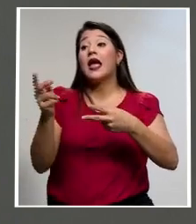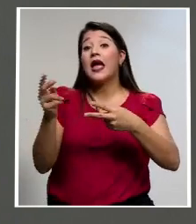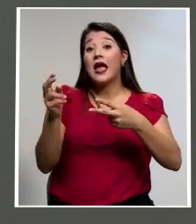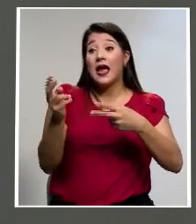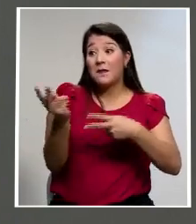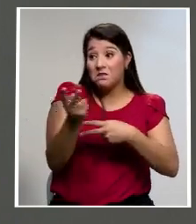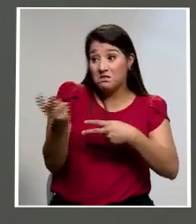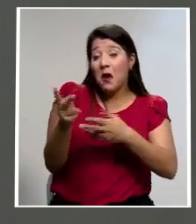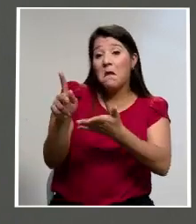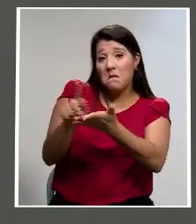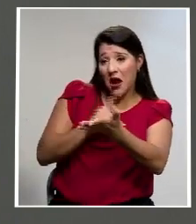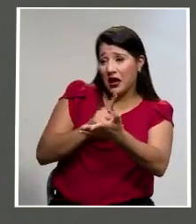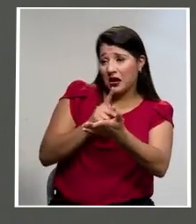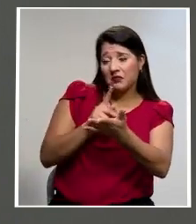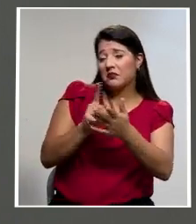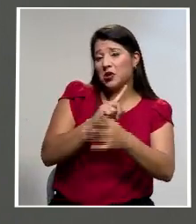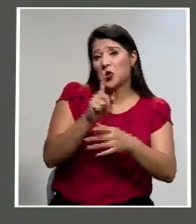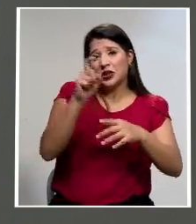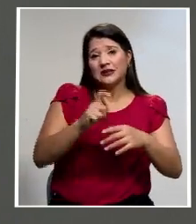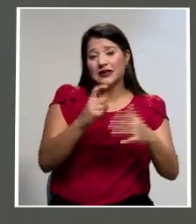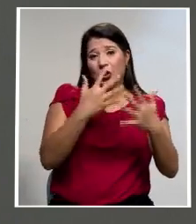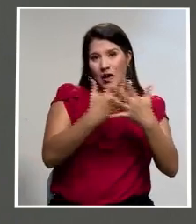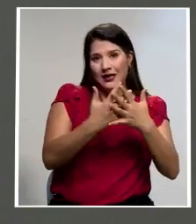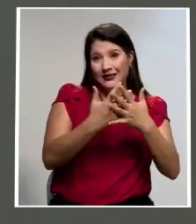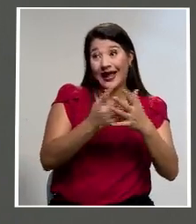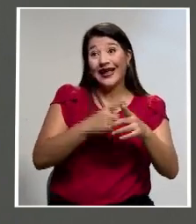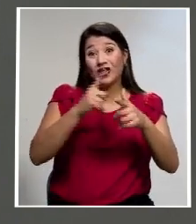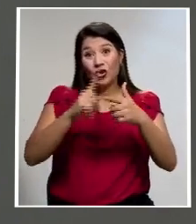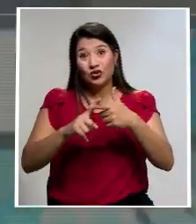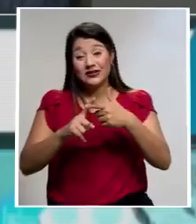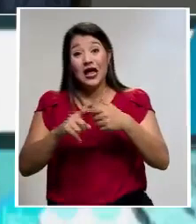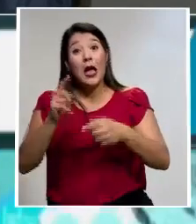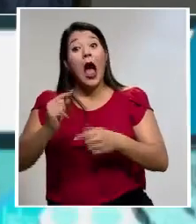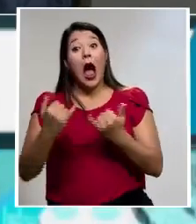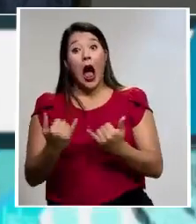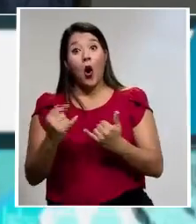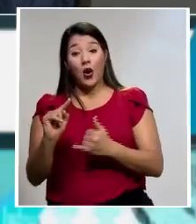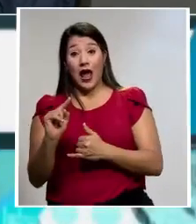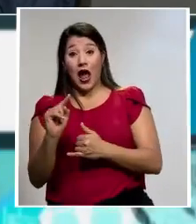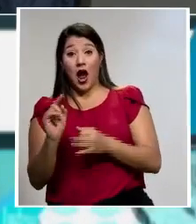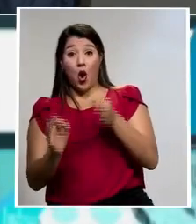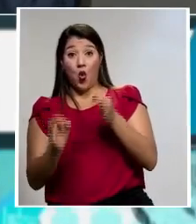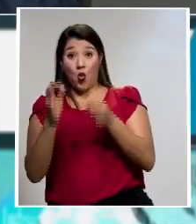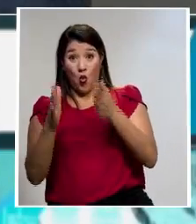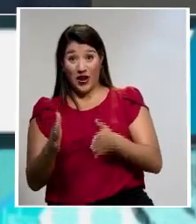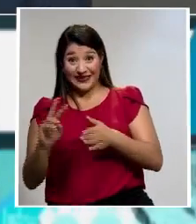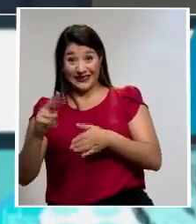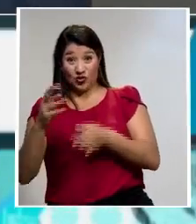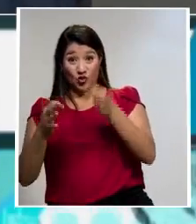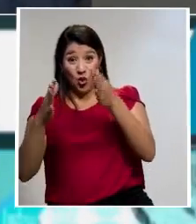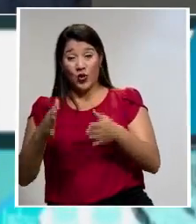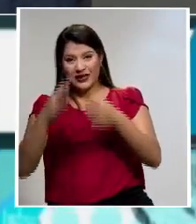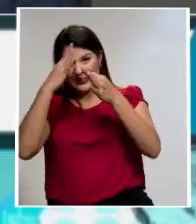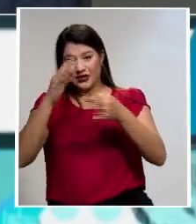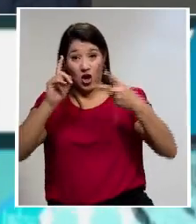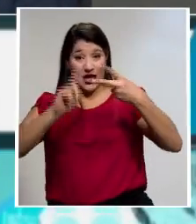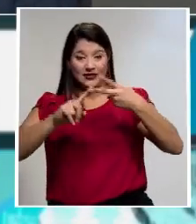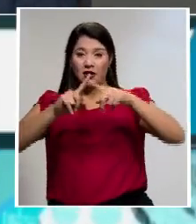prisión preventiva, esta surte efecto inmediato por encontrarse firme. Es decir, el juez no tenía otro camino